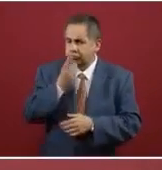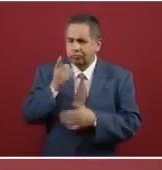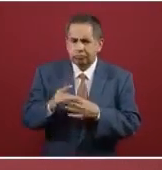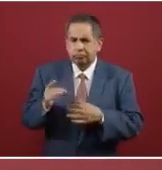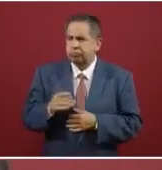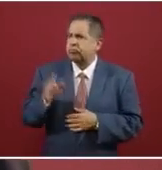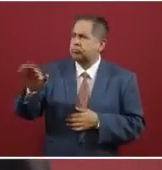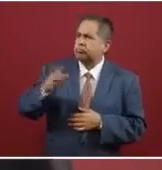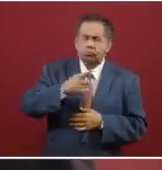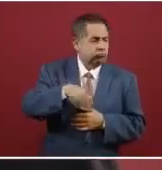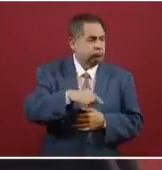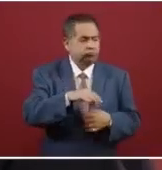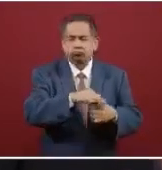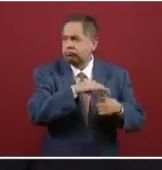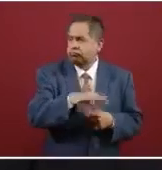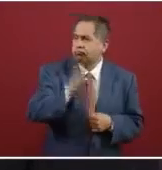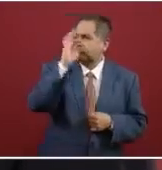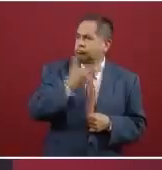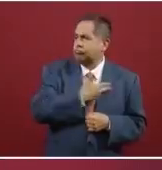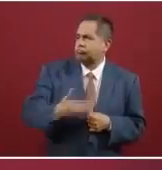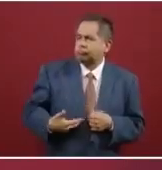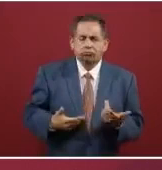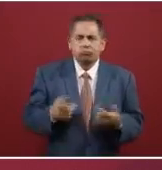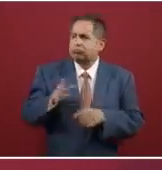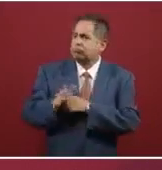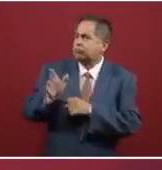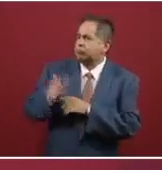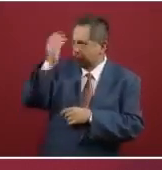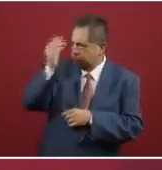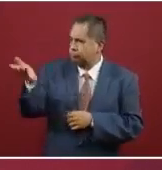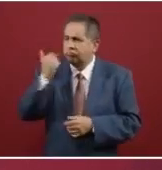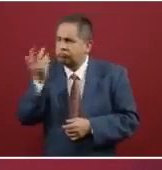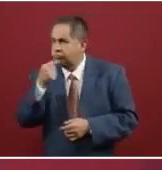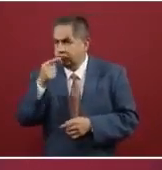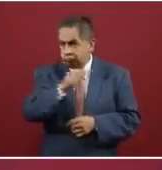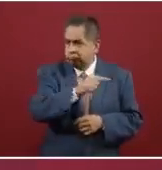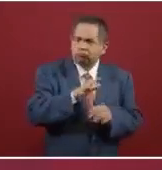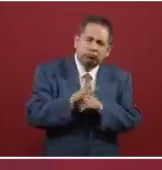a elegir al presidente, que si cuál era mi opinión